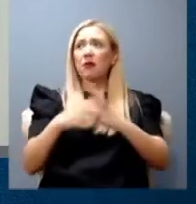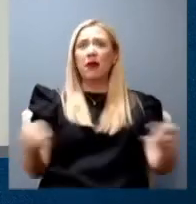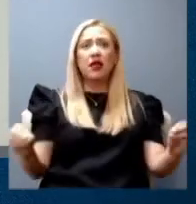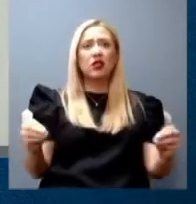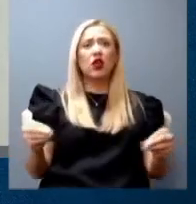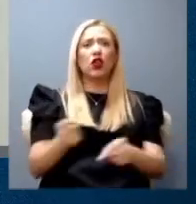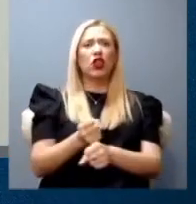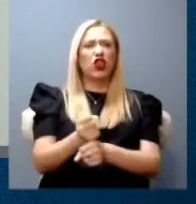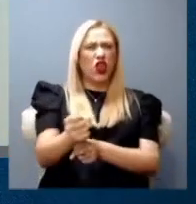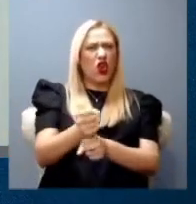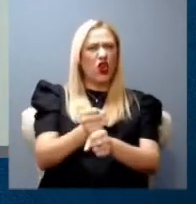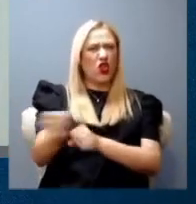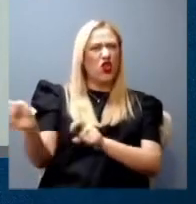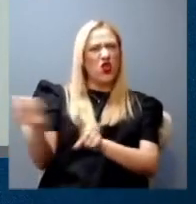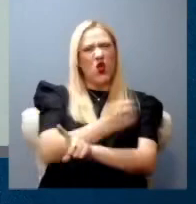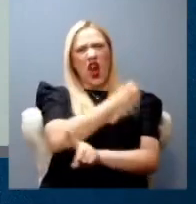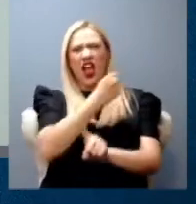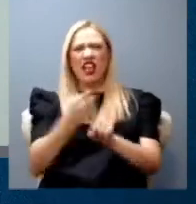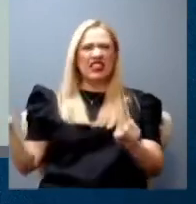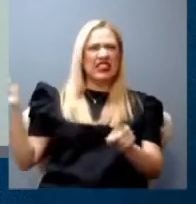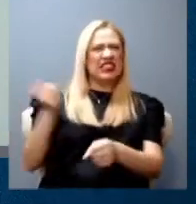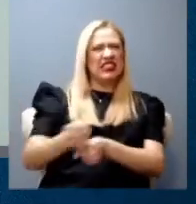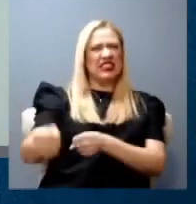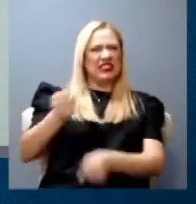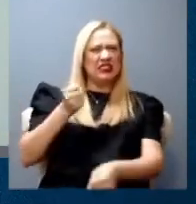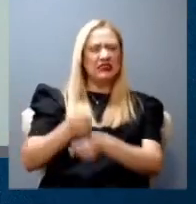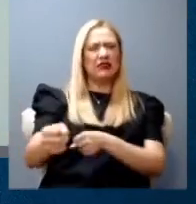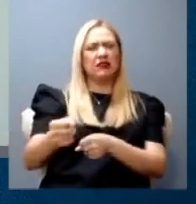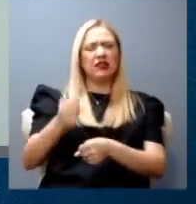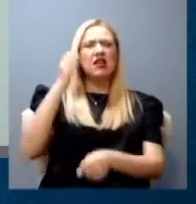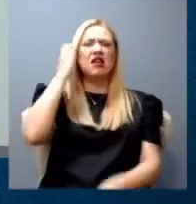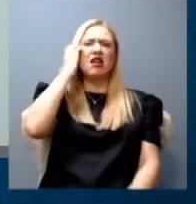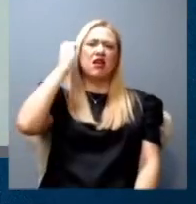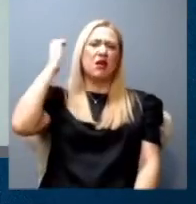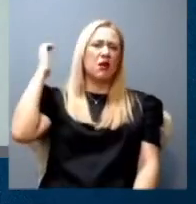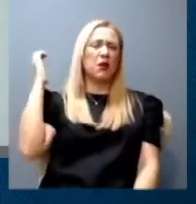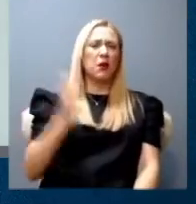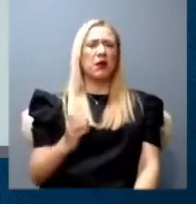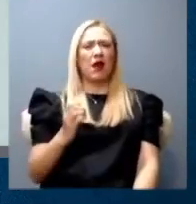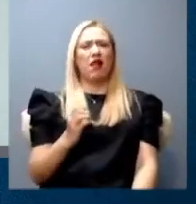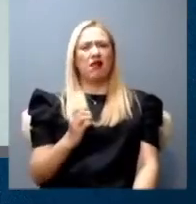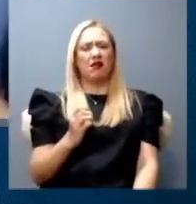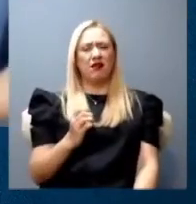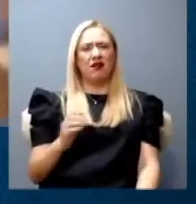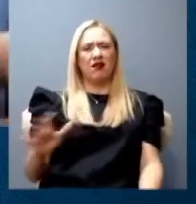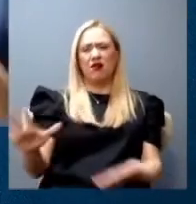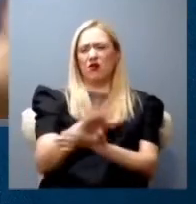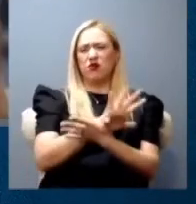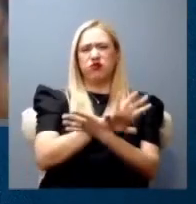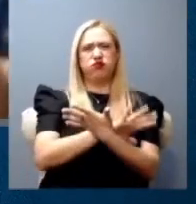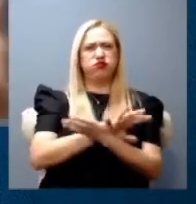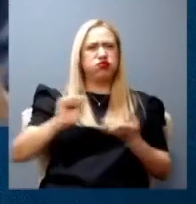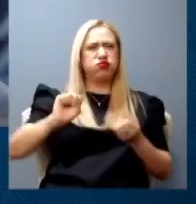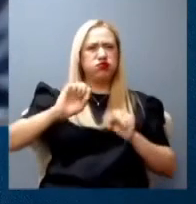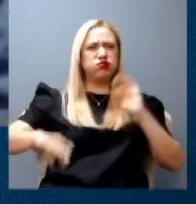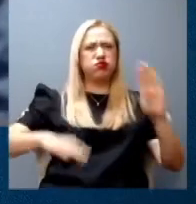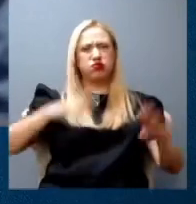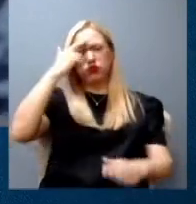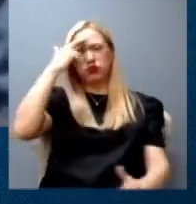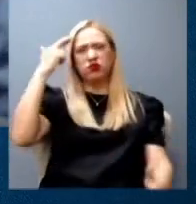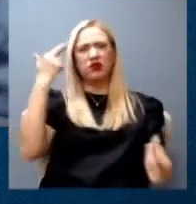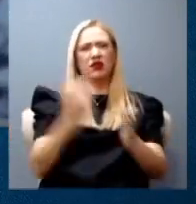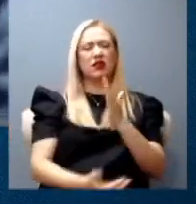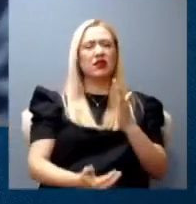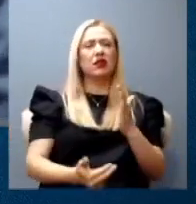la tortura, desde el Estado, crímenes de lesa humanidad, es decir, delitos, faltas, afrentas